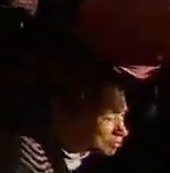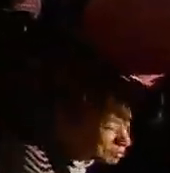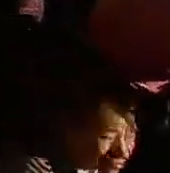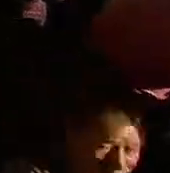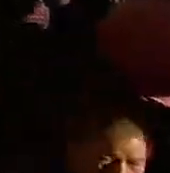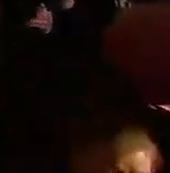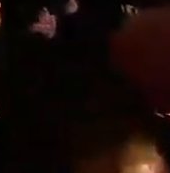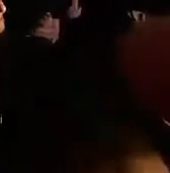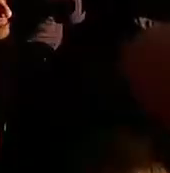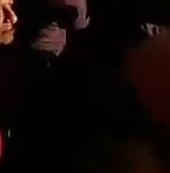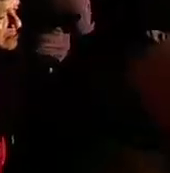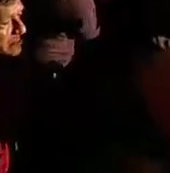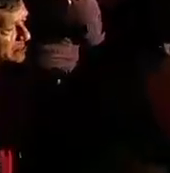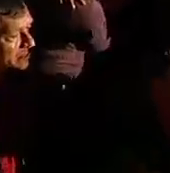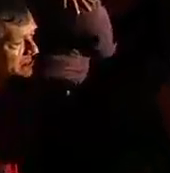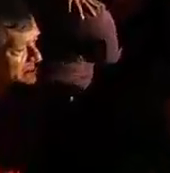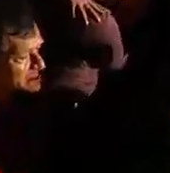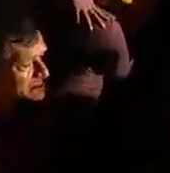¡Mexicanos!